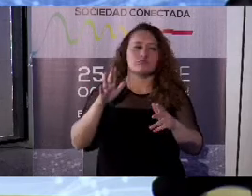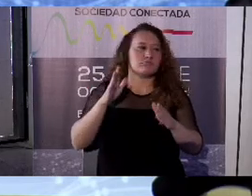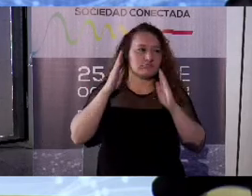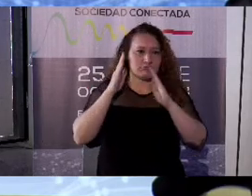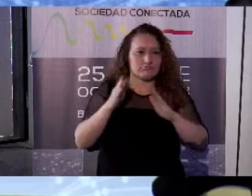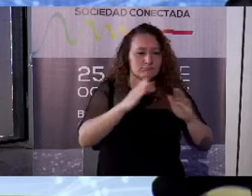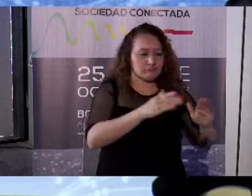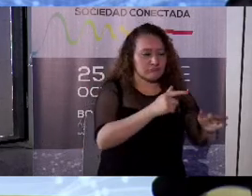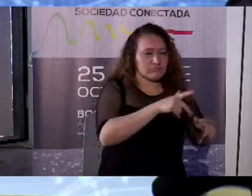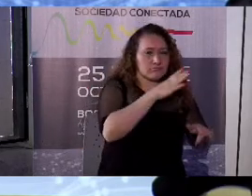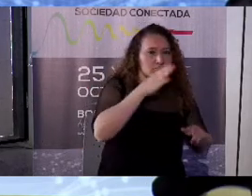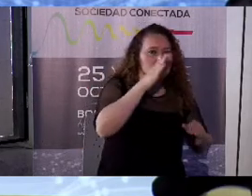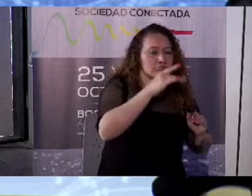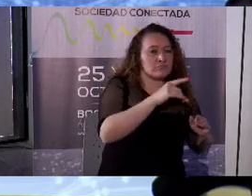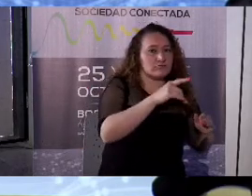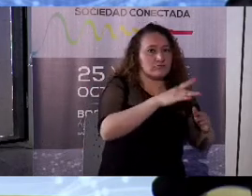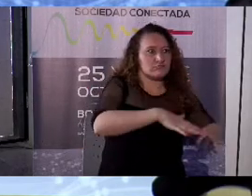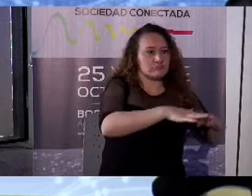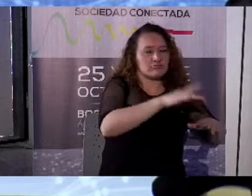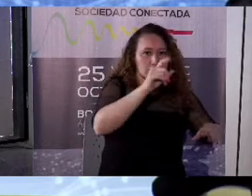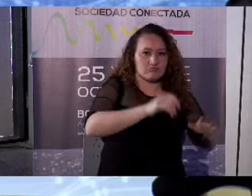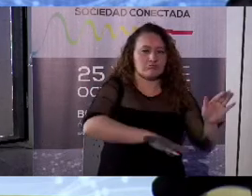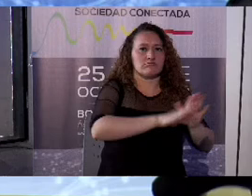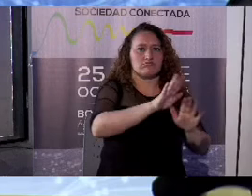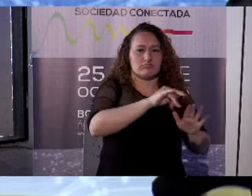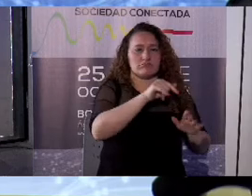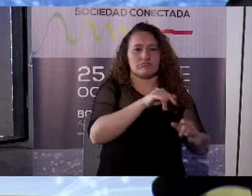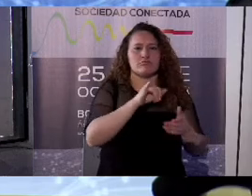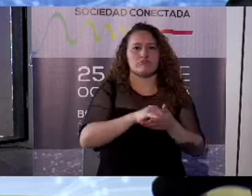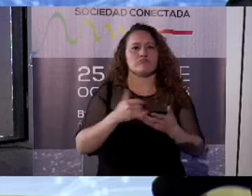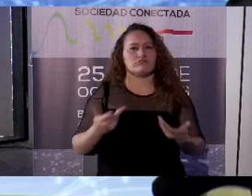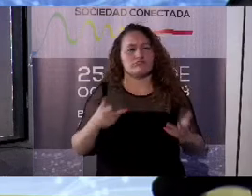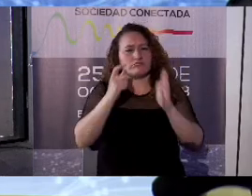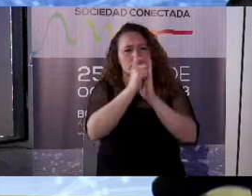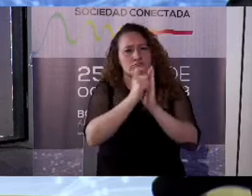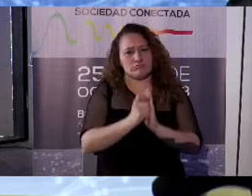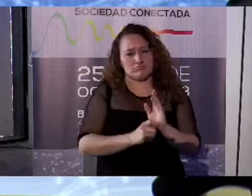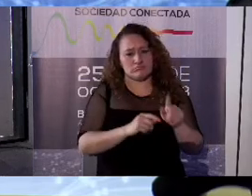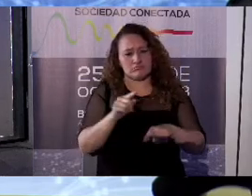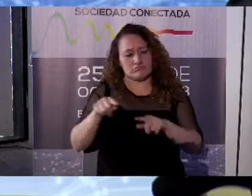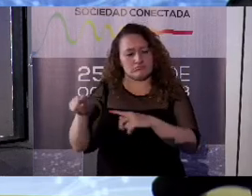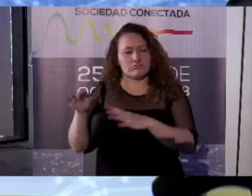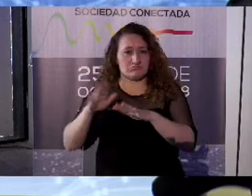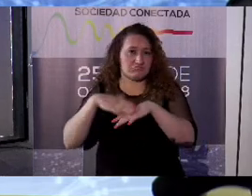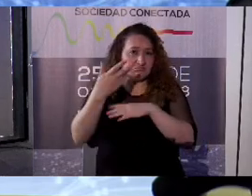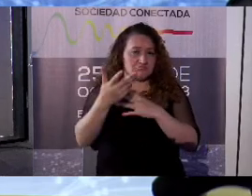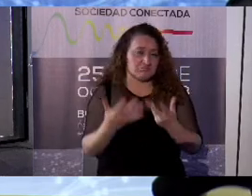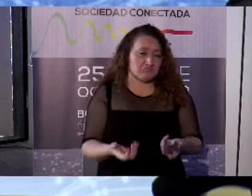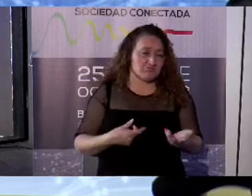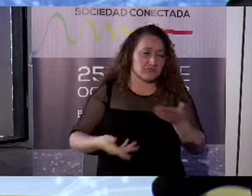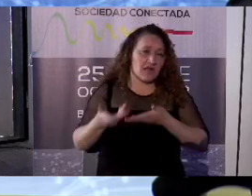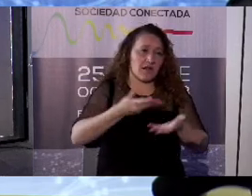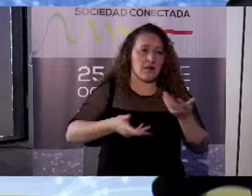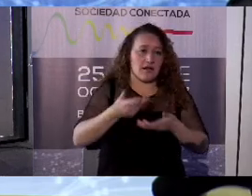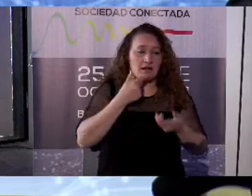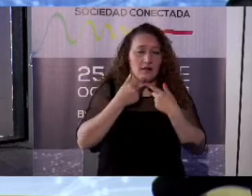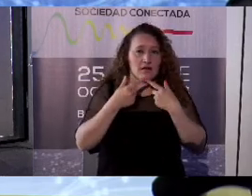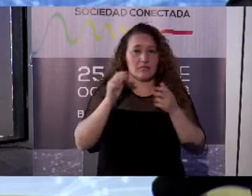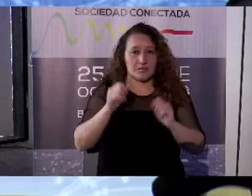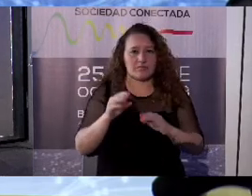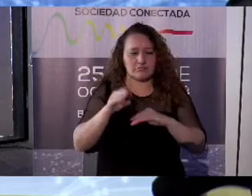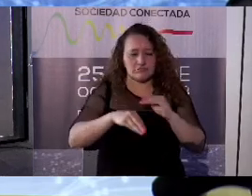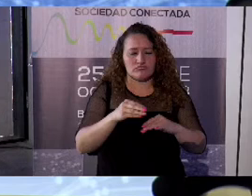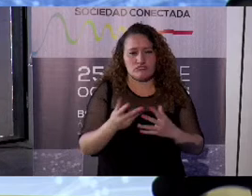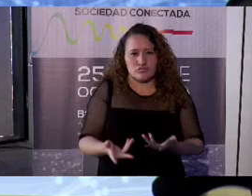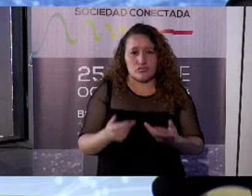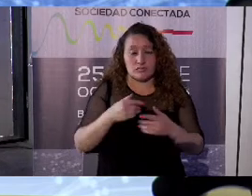prioritario y desde el punto de vista de ilidad con algunos indicadores Luego si es que quieren podemos conversar Cómo cómo fue hecho pero digamos en función